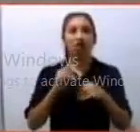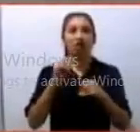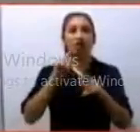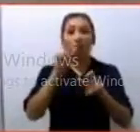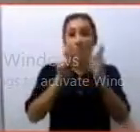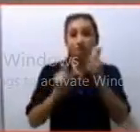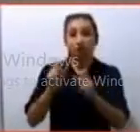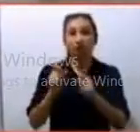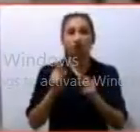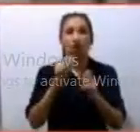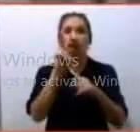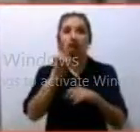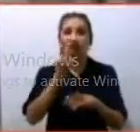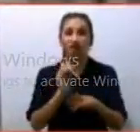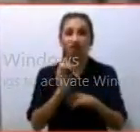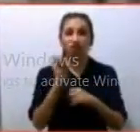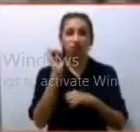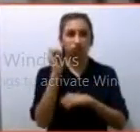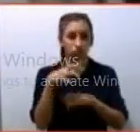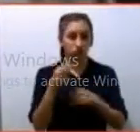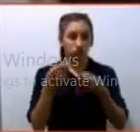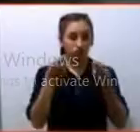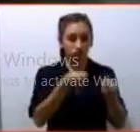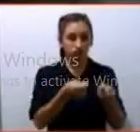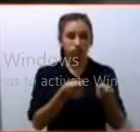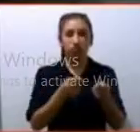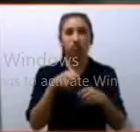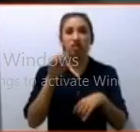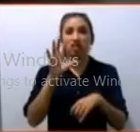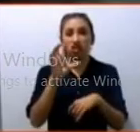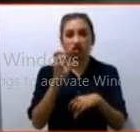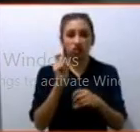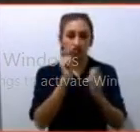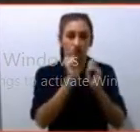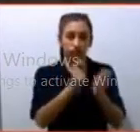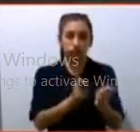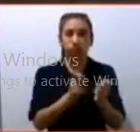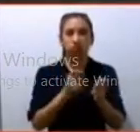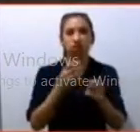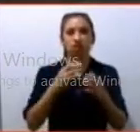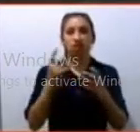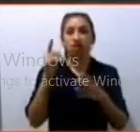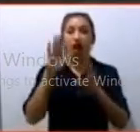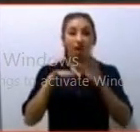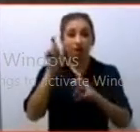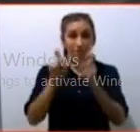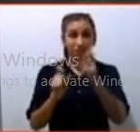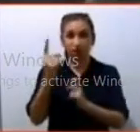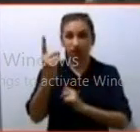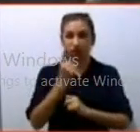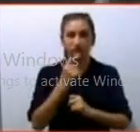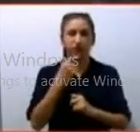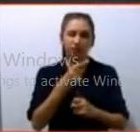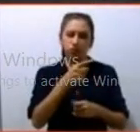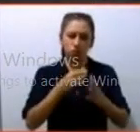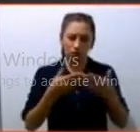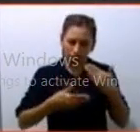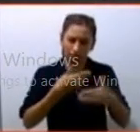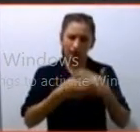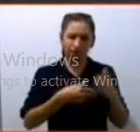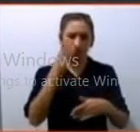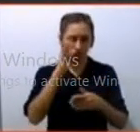soles, 5 soles. Muchas gracias. Muchas personas vienen y dicen, sigue adelante con tu hijo, es tu hijo. Y un